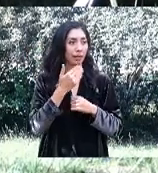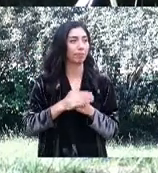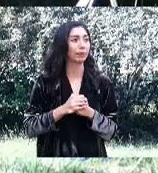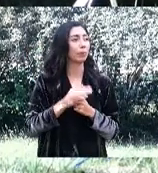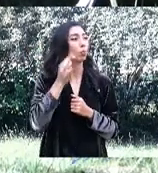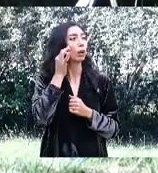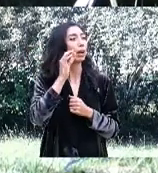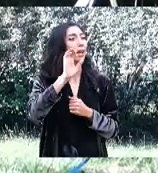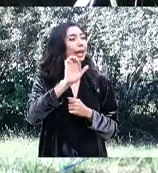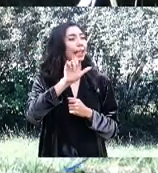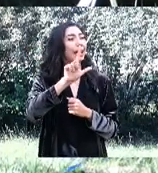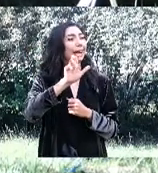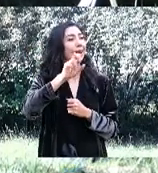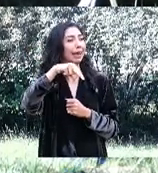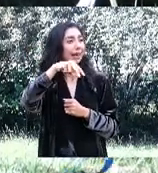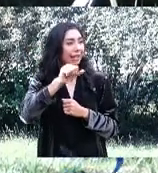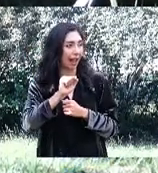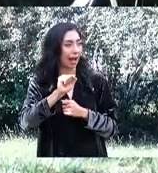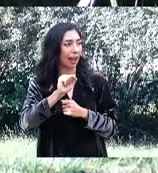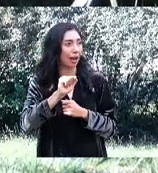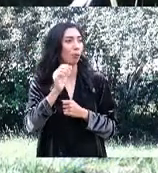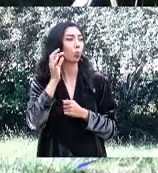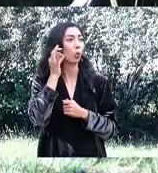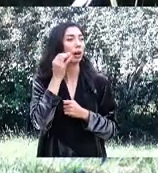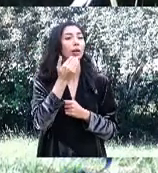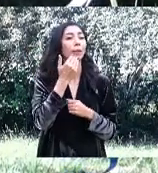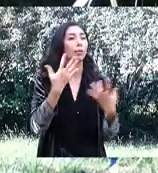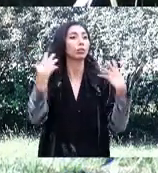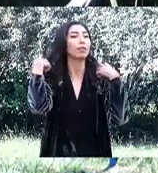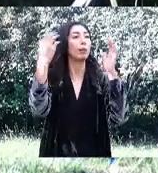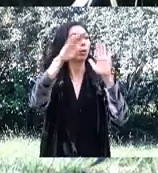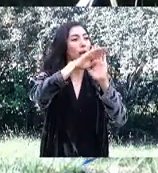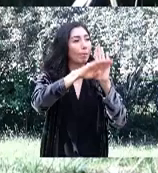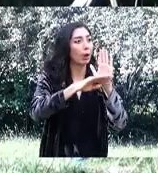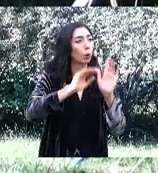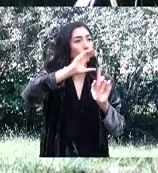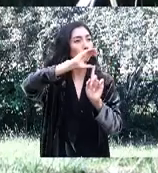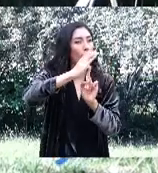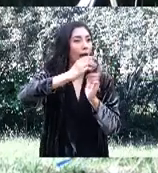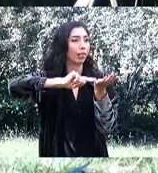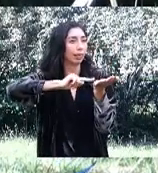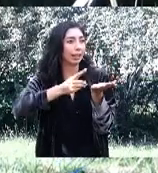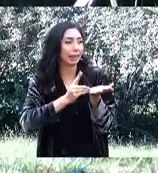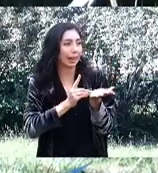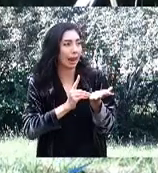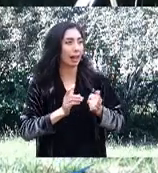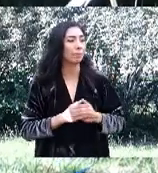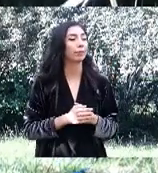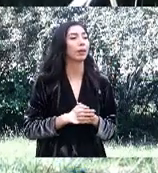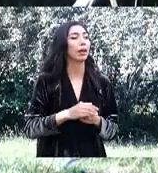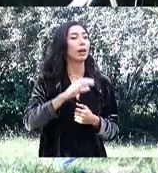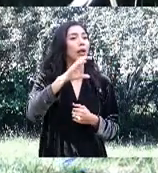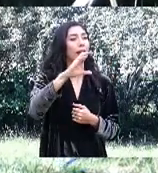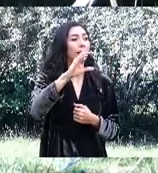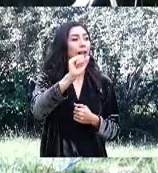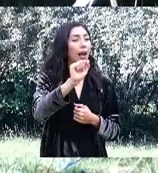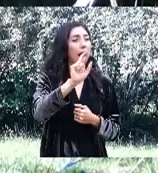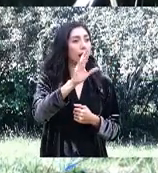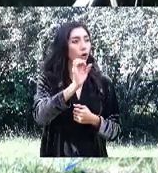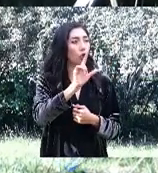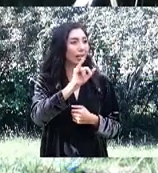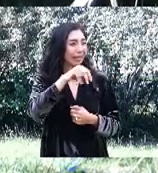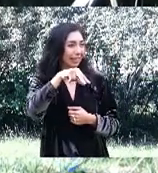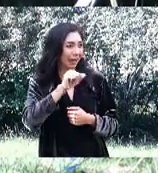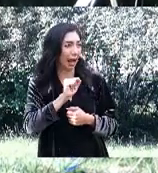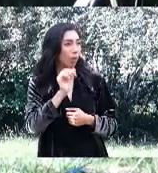Elena Elena González que también l el programa de cultura digital y y Carolina savedra quien también ustedes ya